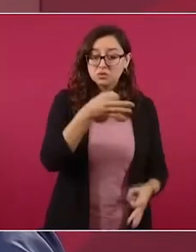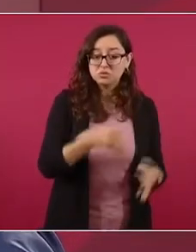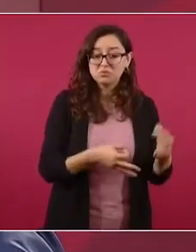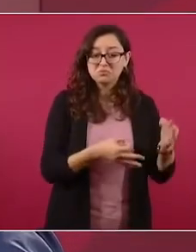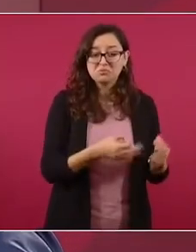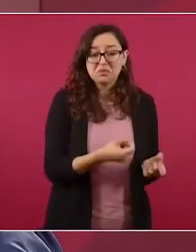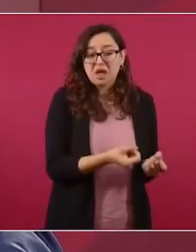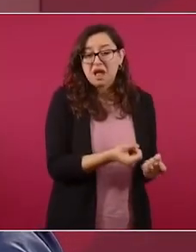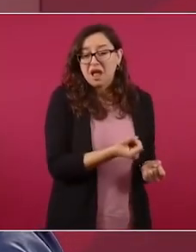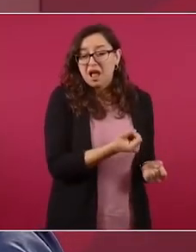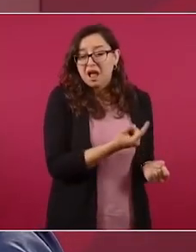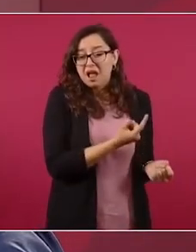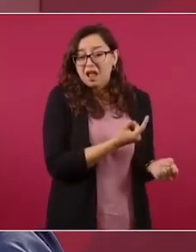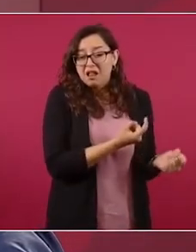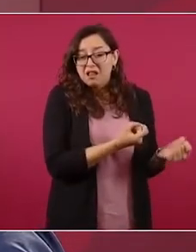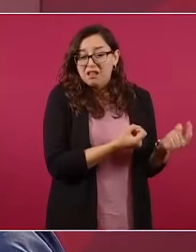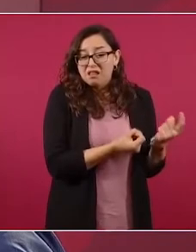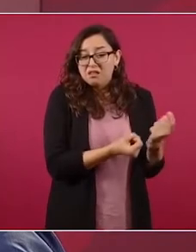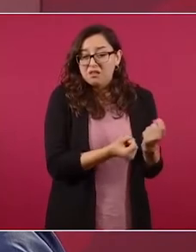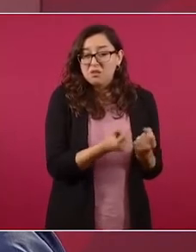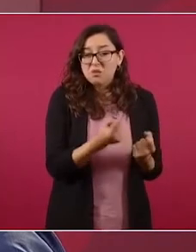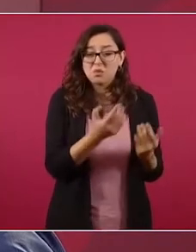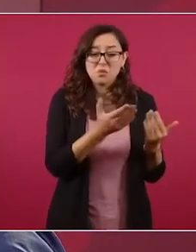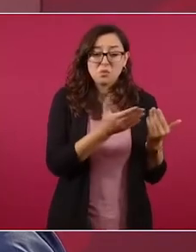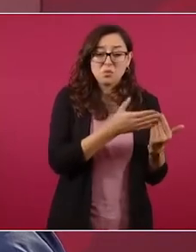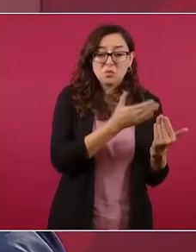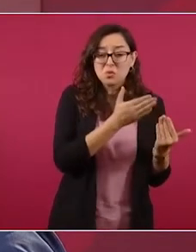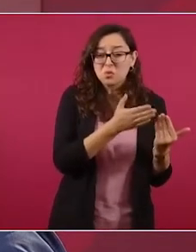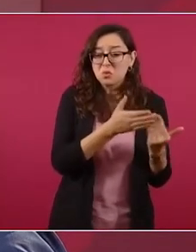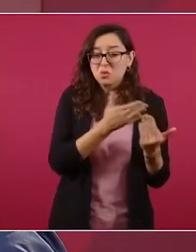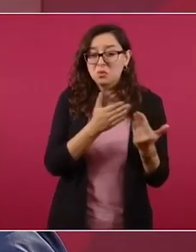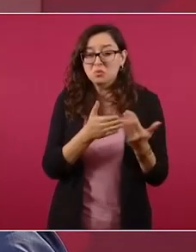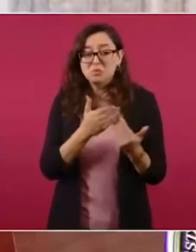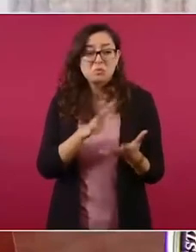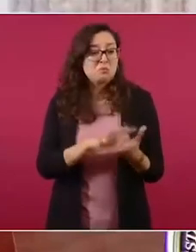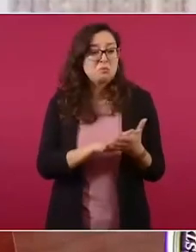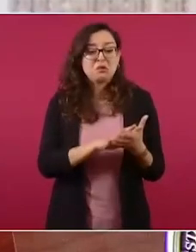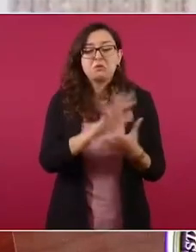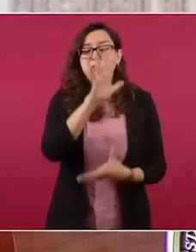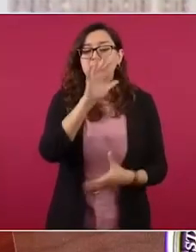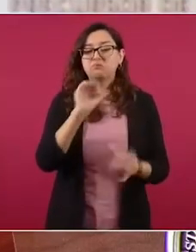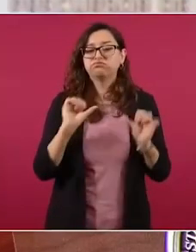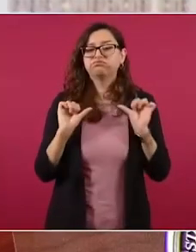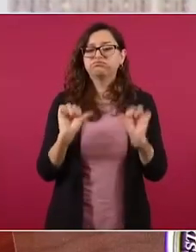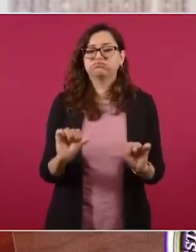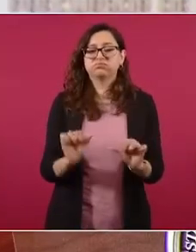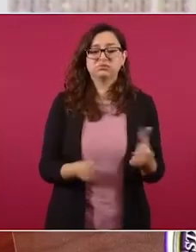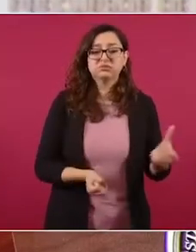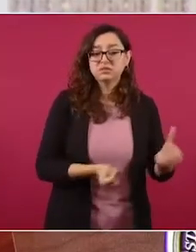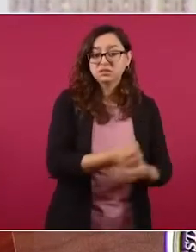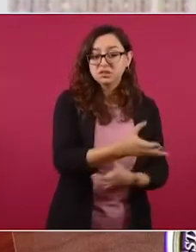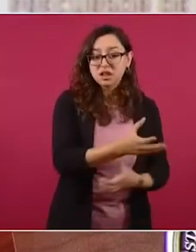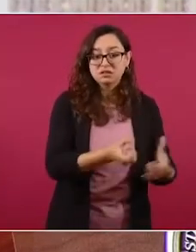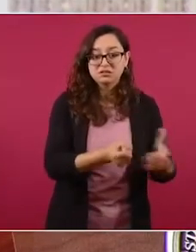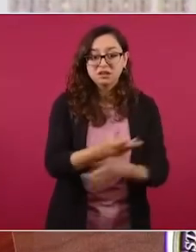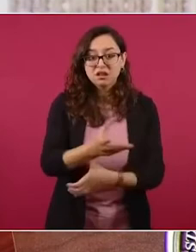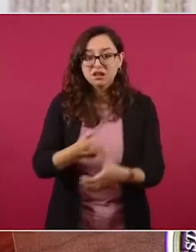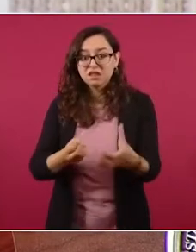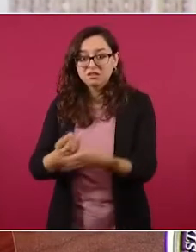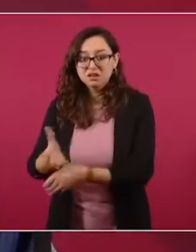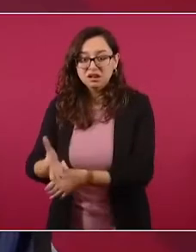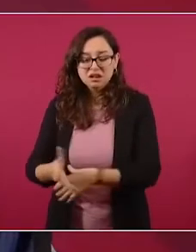y todavía hay ese problema, tenemos que estar